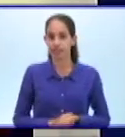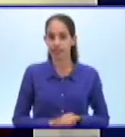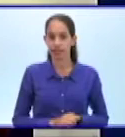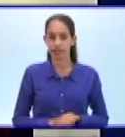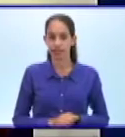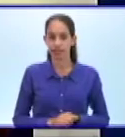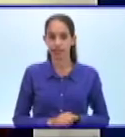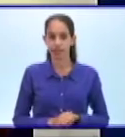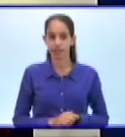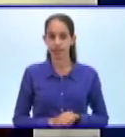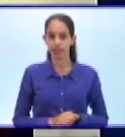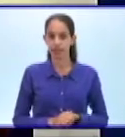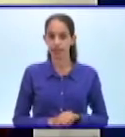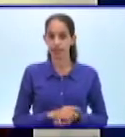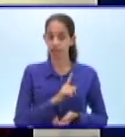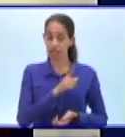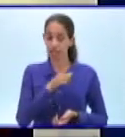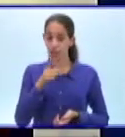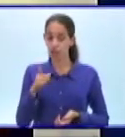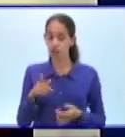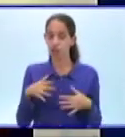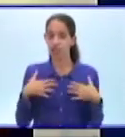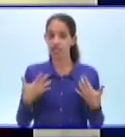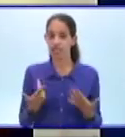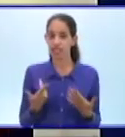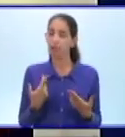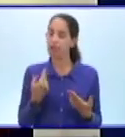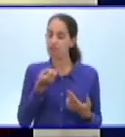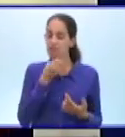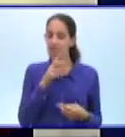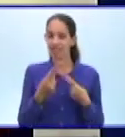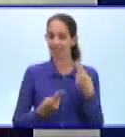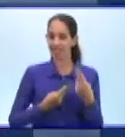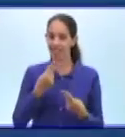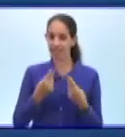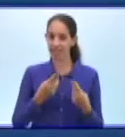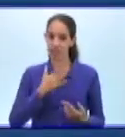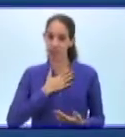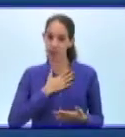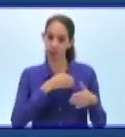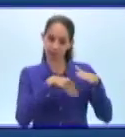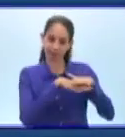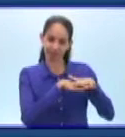he seleccionado. Ustedes pueden ir haciendo su propia reserva.